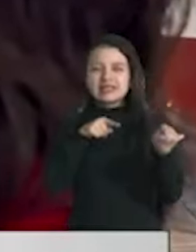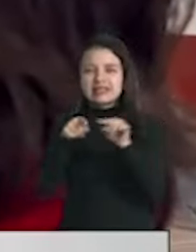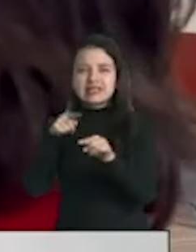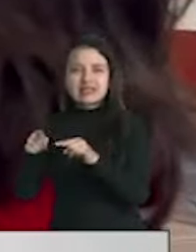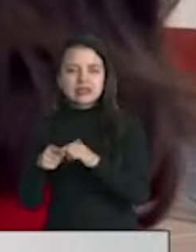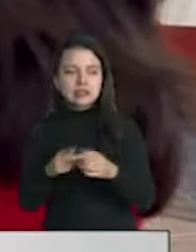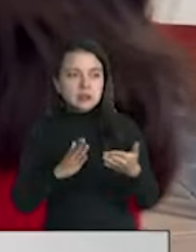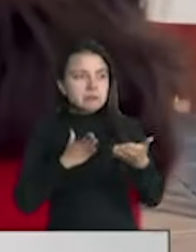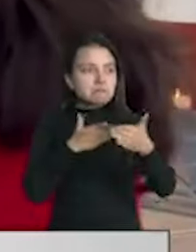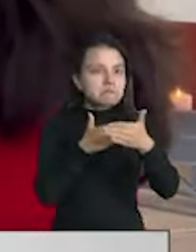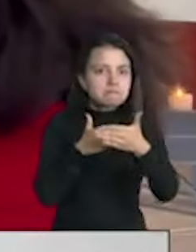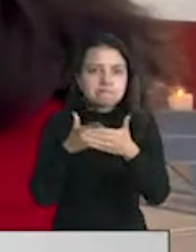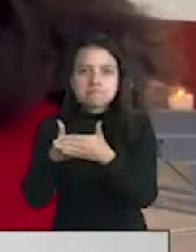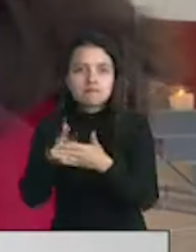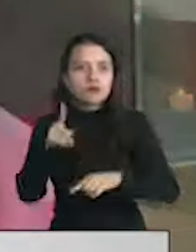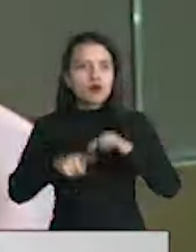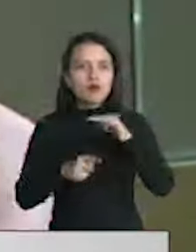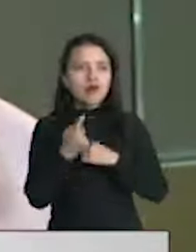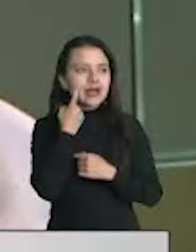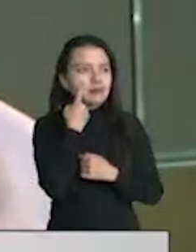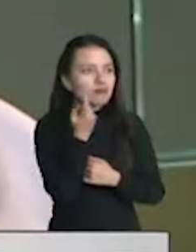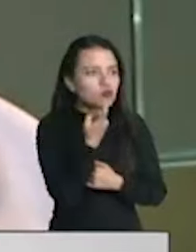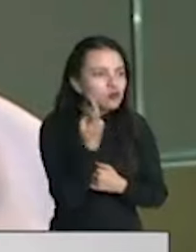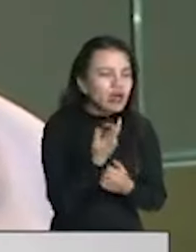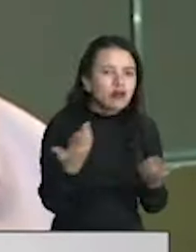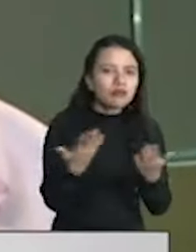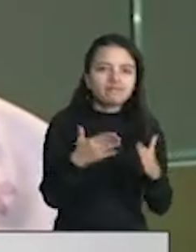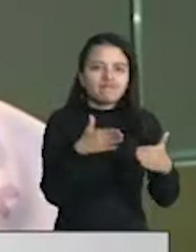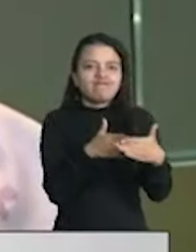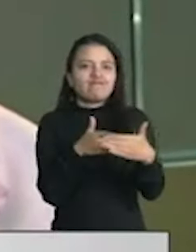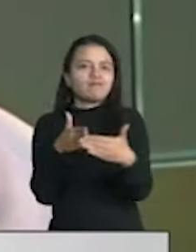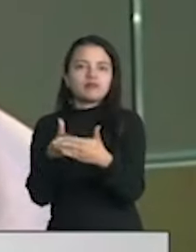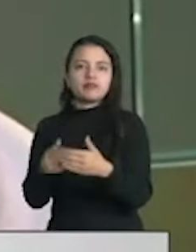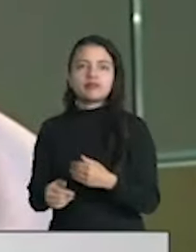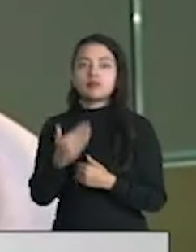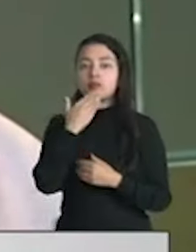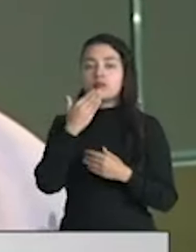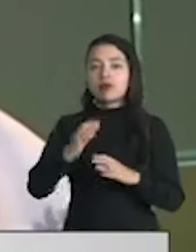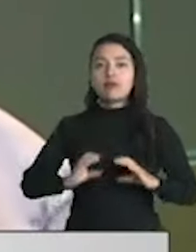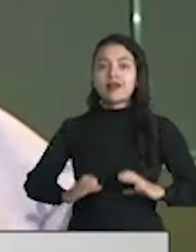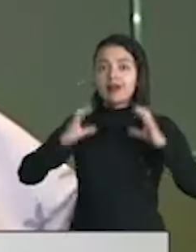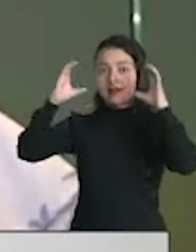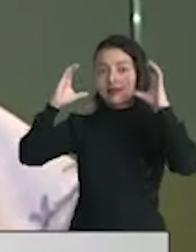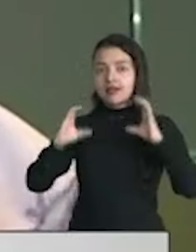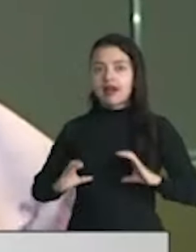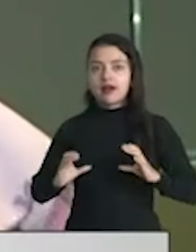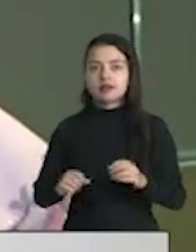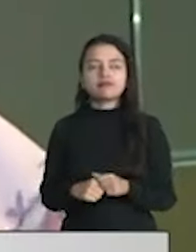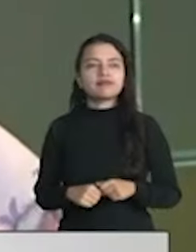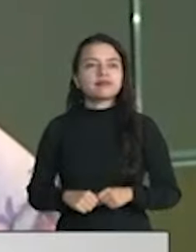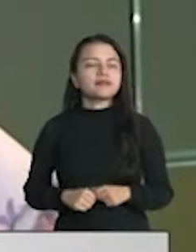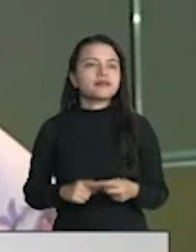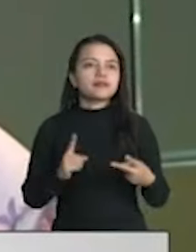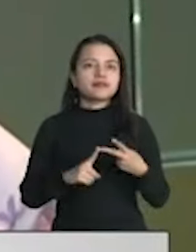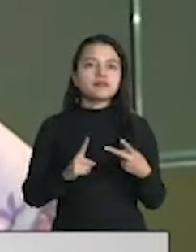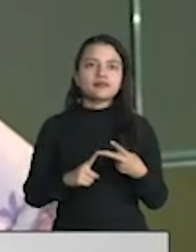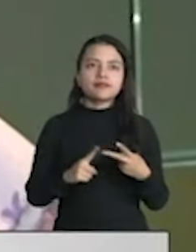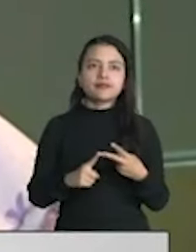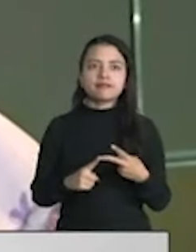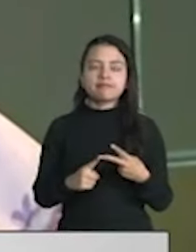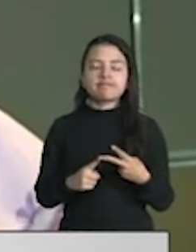búsqueda de algunas zonas. Nosotros tenemos, por ejemplo, en el Caquetá, en ciertos territorios del Caquetá, tenemos